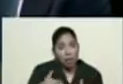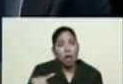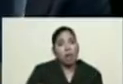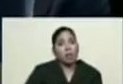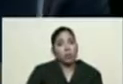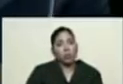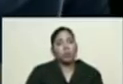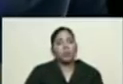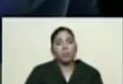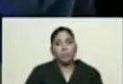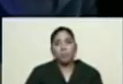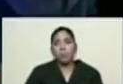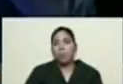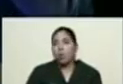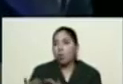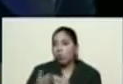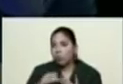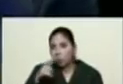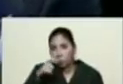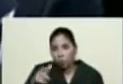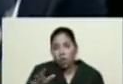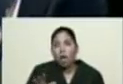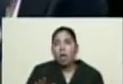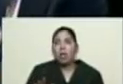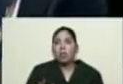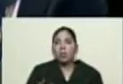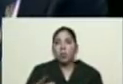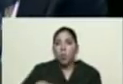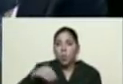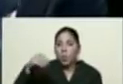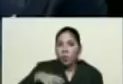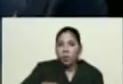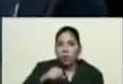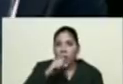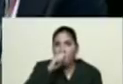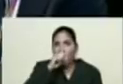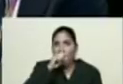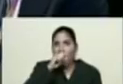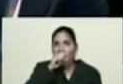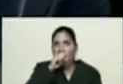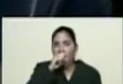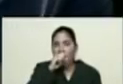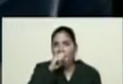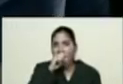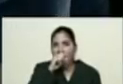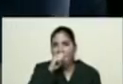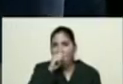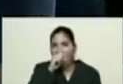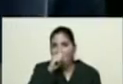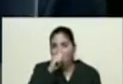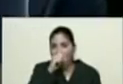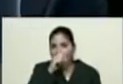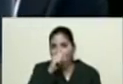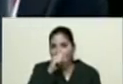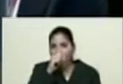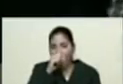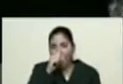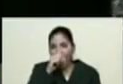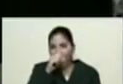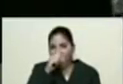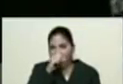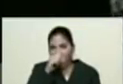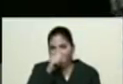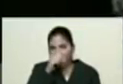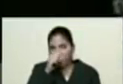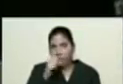a los consejos comunales, a las comunas, a los de a pie, a los patas en el suelo, como decía el